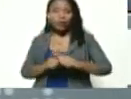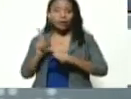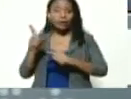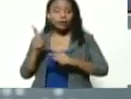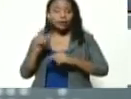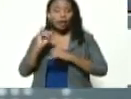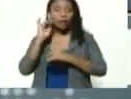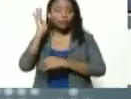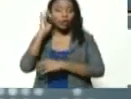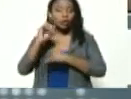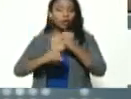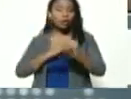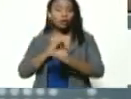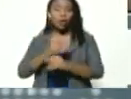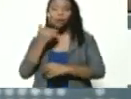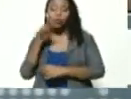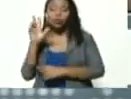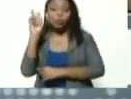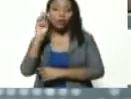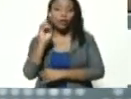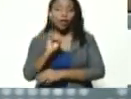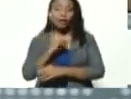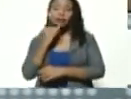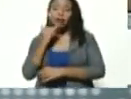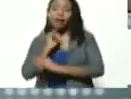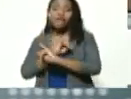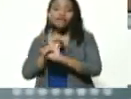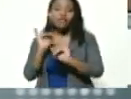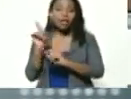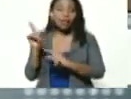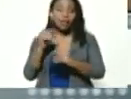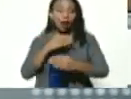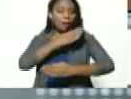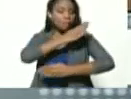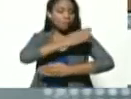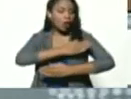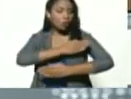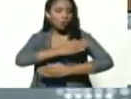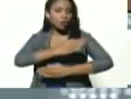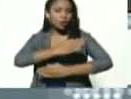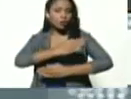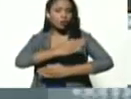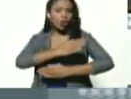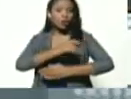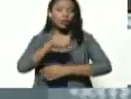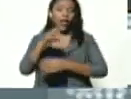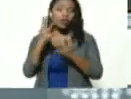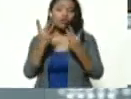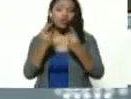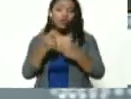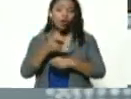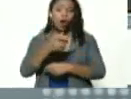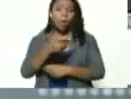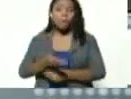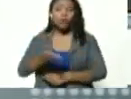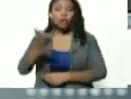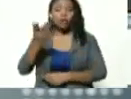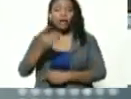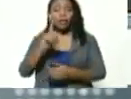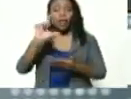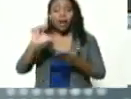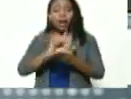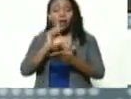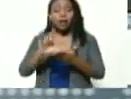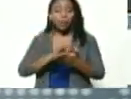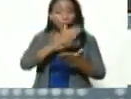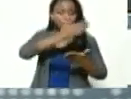próximo viernes además debe concluir con el bautizo de un número importante de libros, una docena